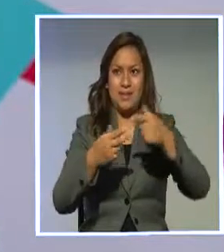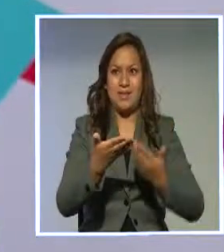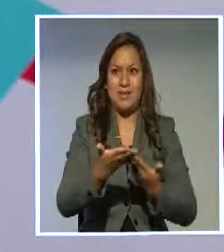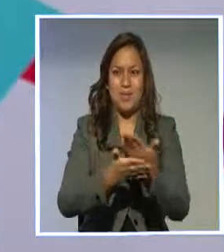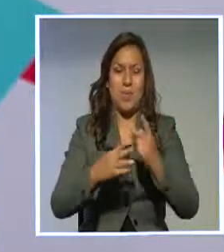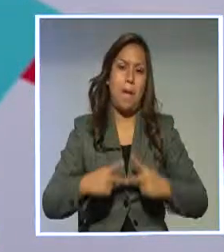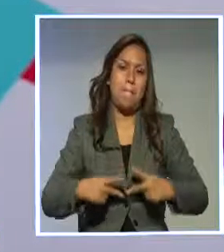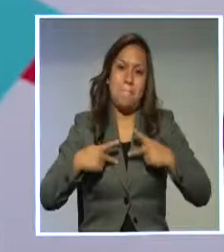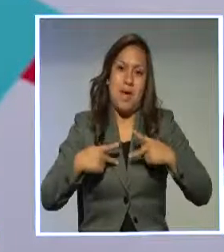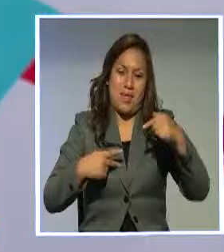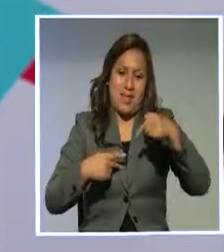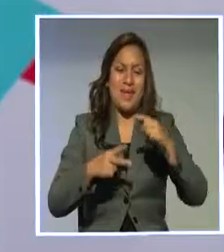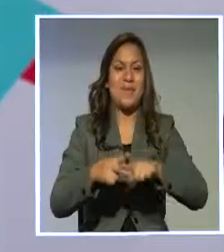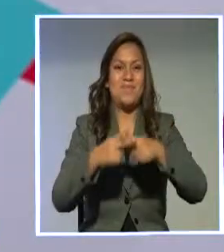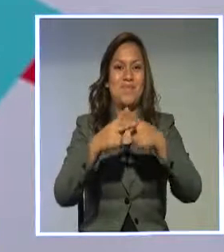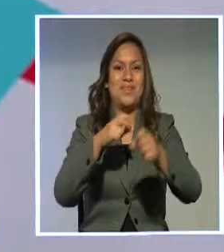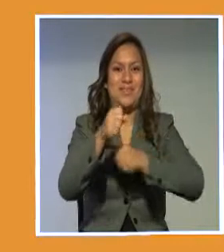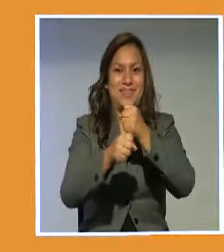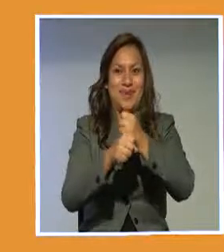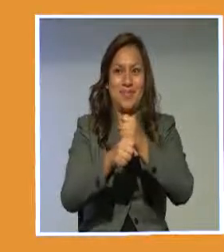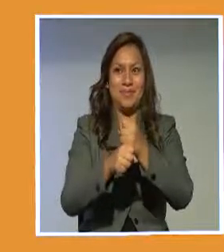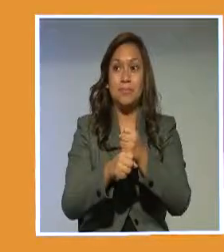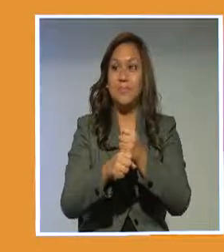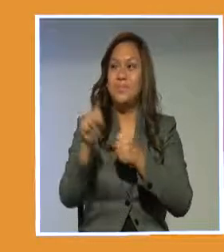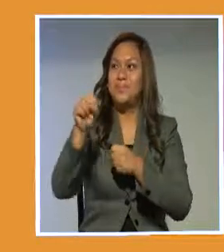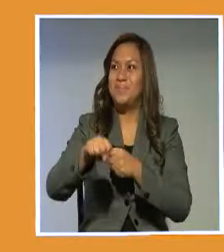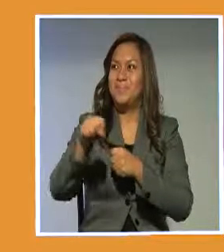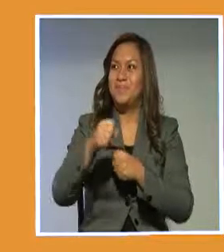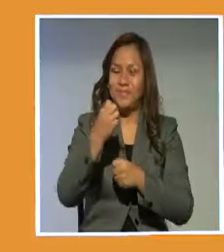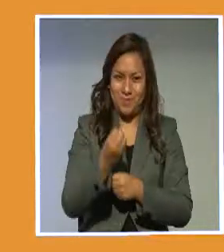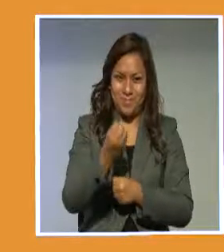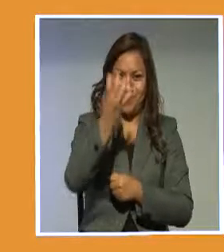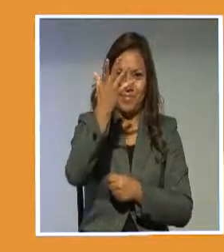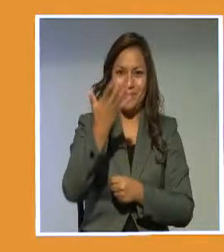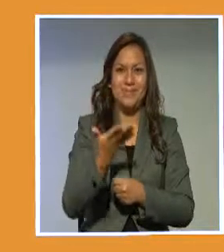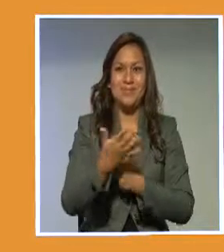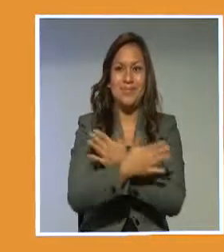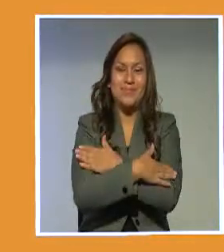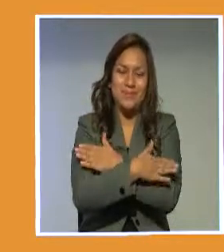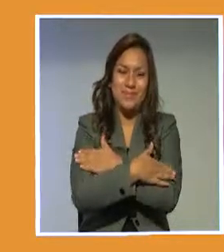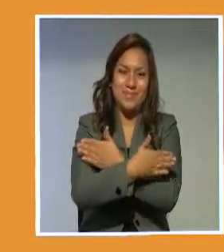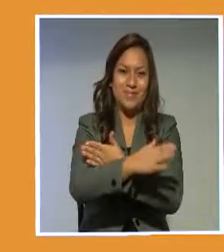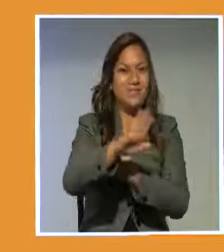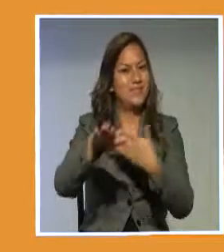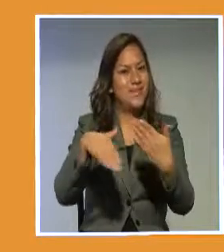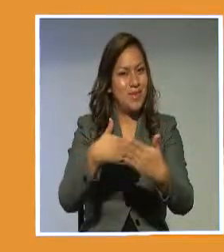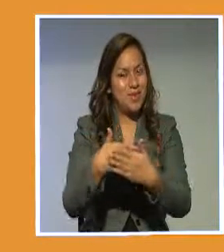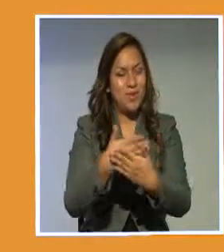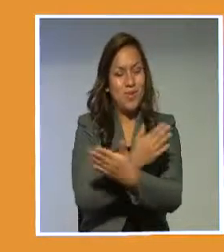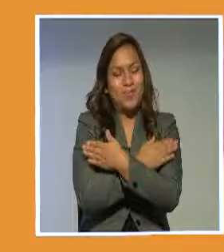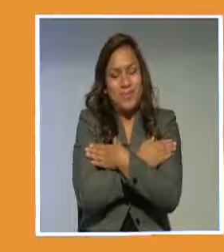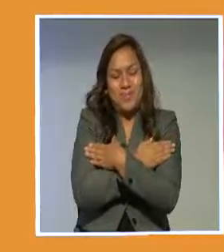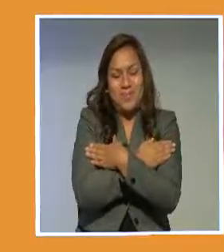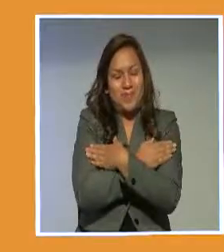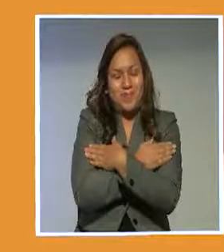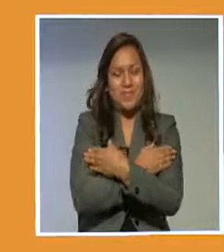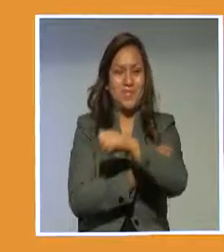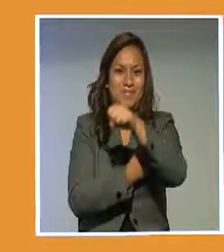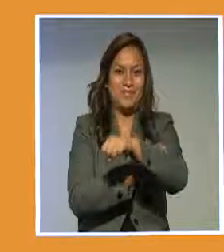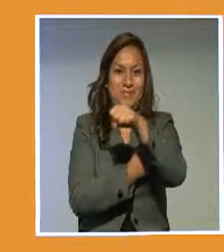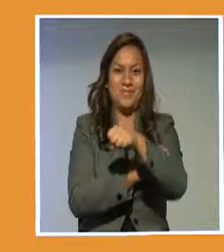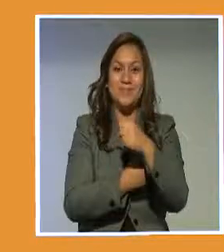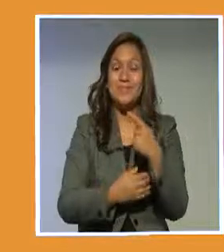vida. Buenos días, Ramón, César, qué gusto saludarles. Un abrazo muy especial a todos nuestros